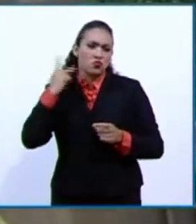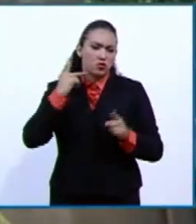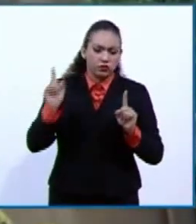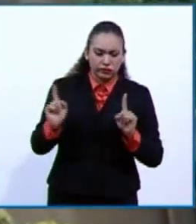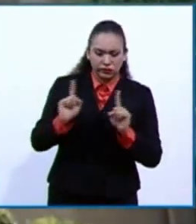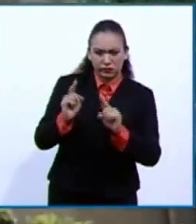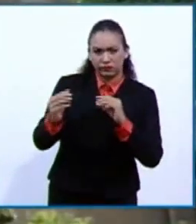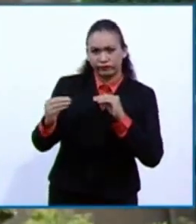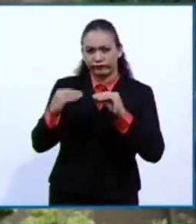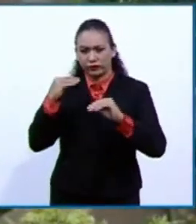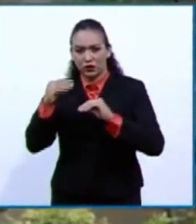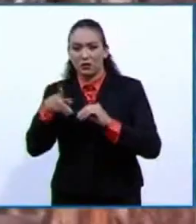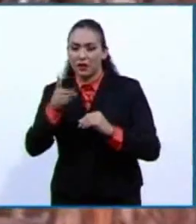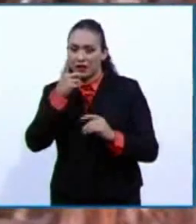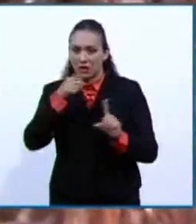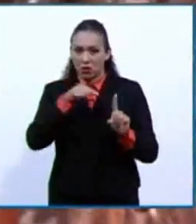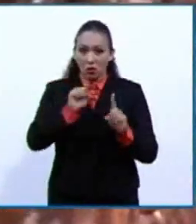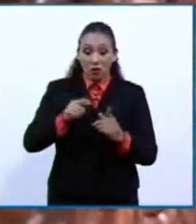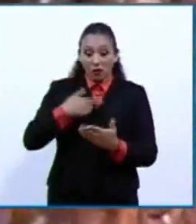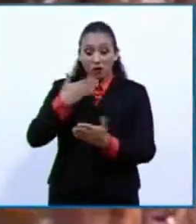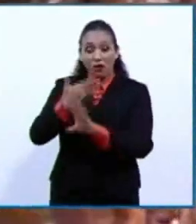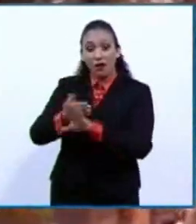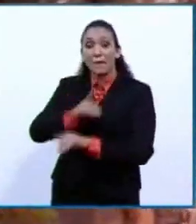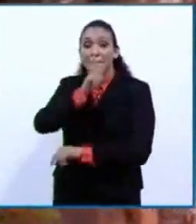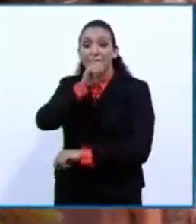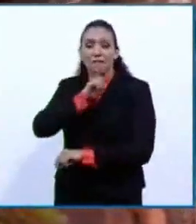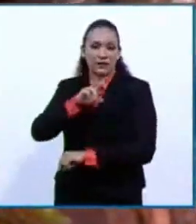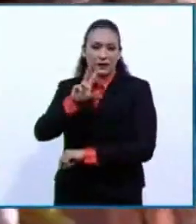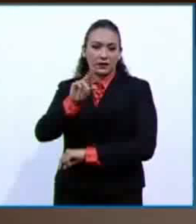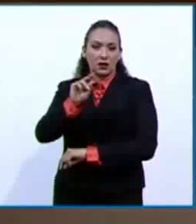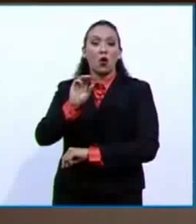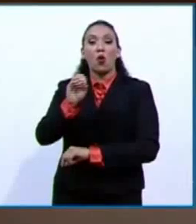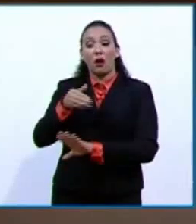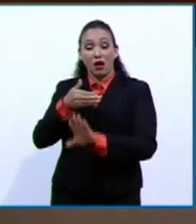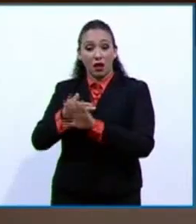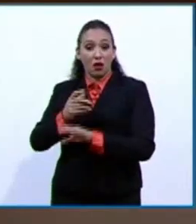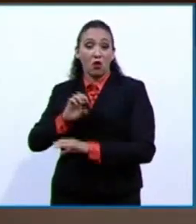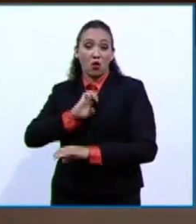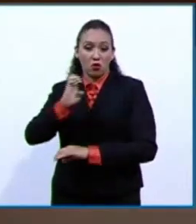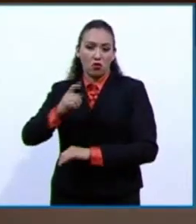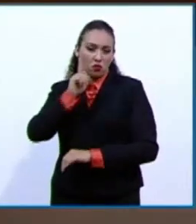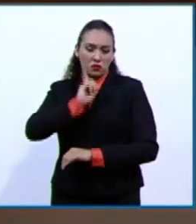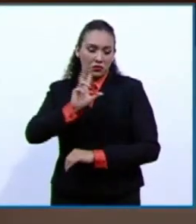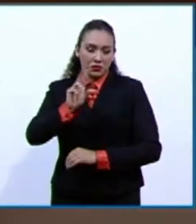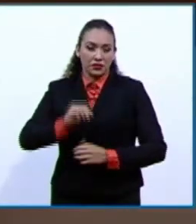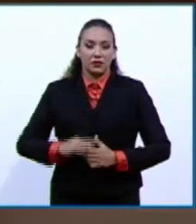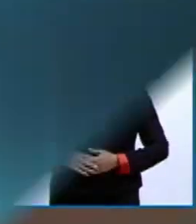que descartó que se tratara de calumnia o estereotipos de género.